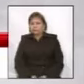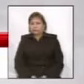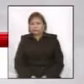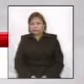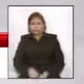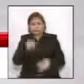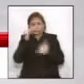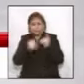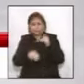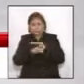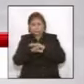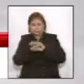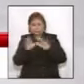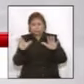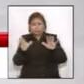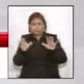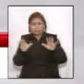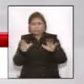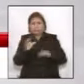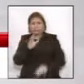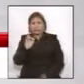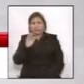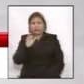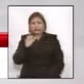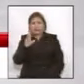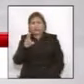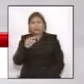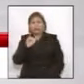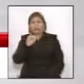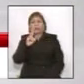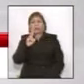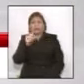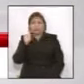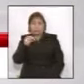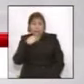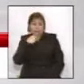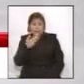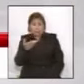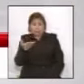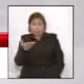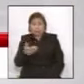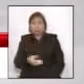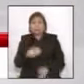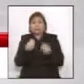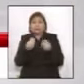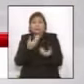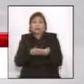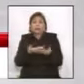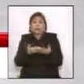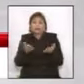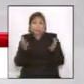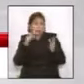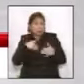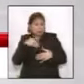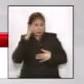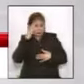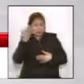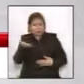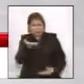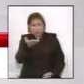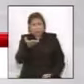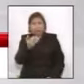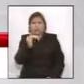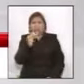O por último, llame a Figueredo, a ver si le ha dicho algo a Iván. A ver, como que yo no supiera. A ver, pregúntale a